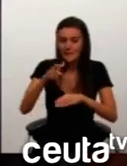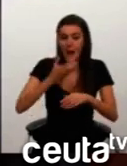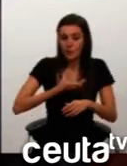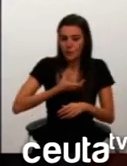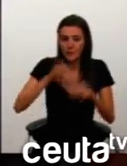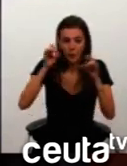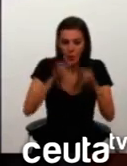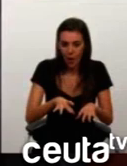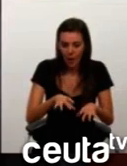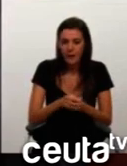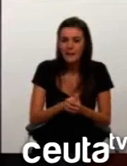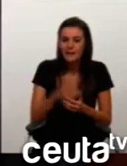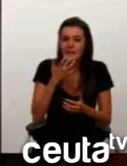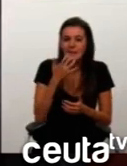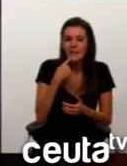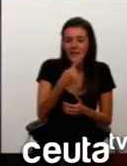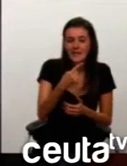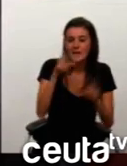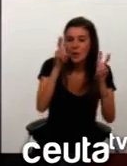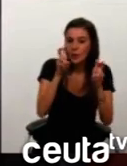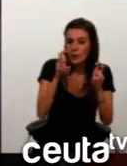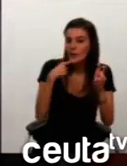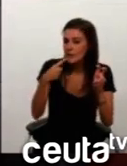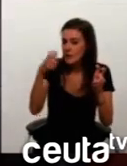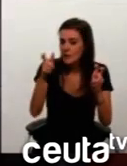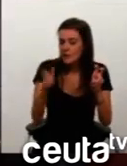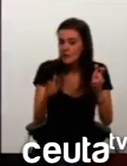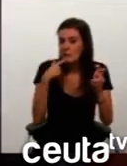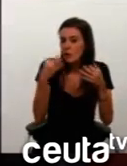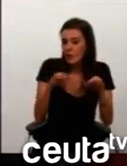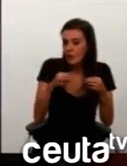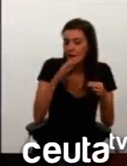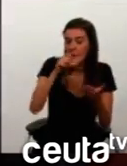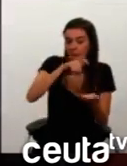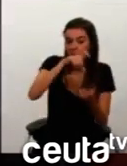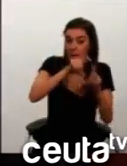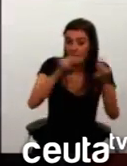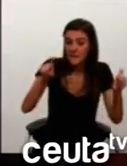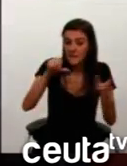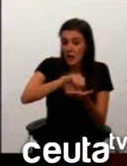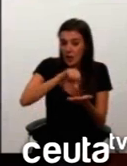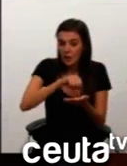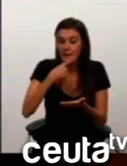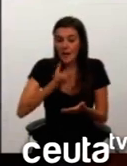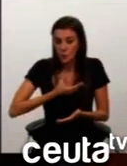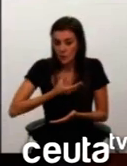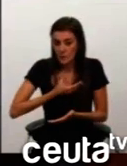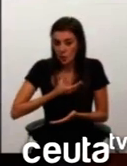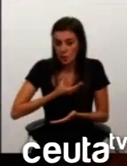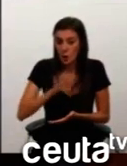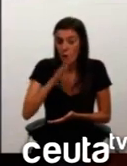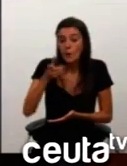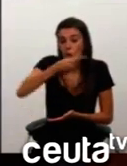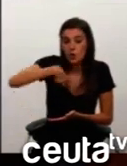de eso, de esta nueva consideración, señor Vivas, a la naturaleza de entidad local que tenemos, de ayuntamiento, porque somos